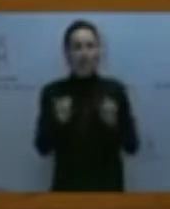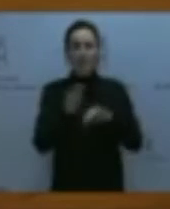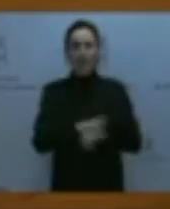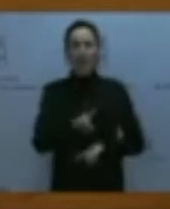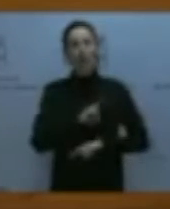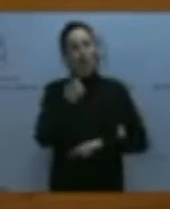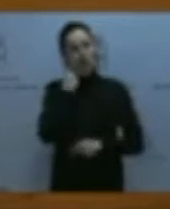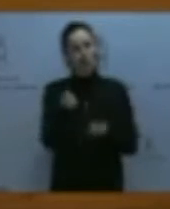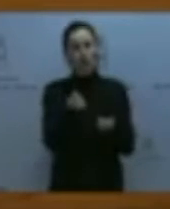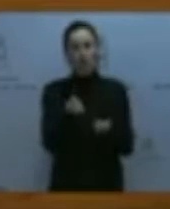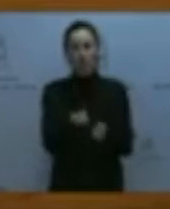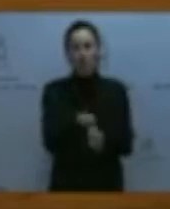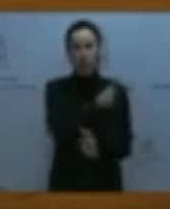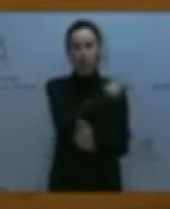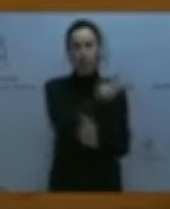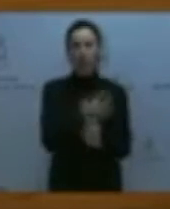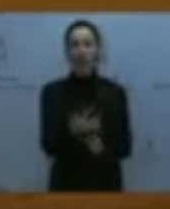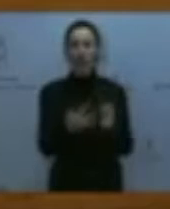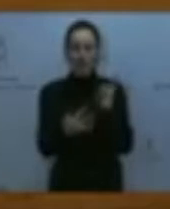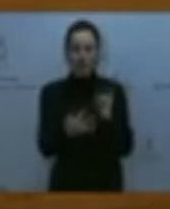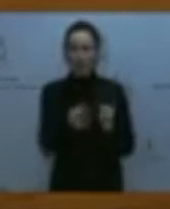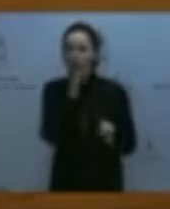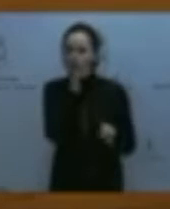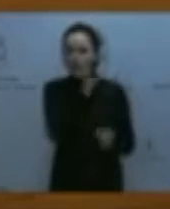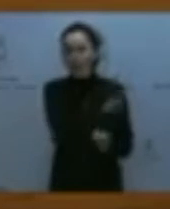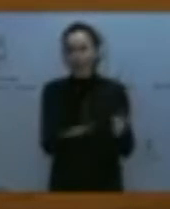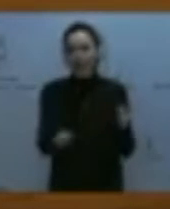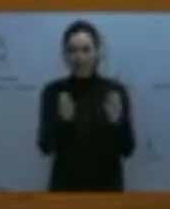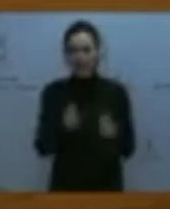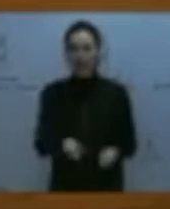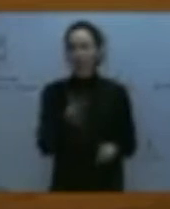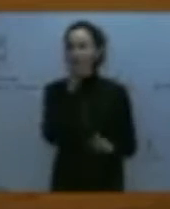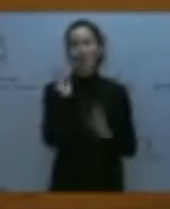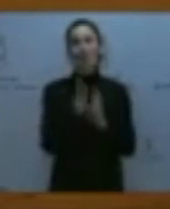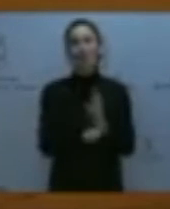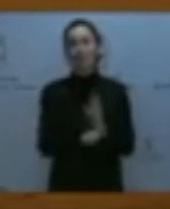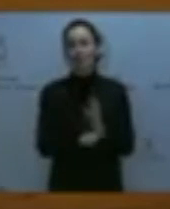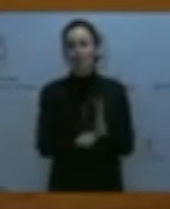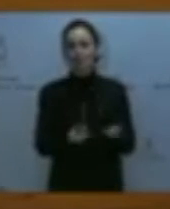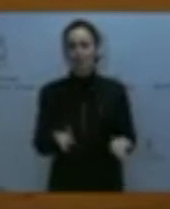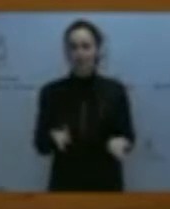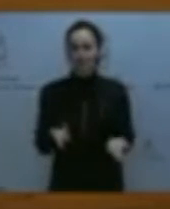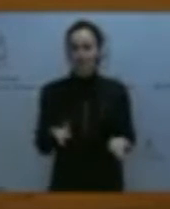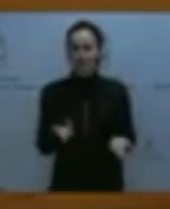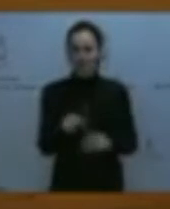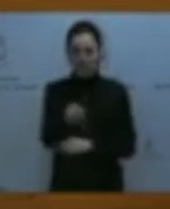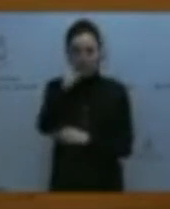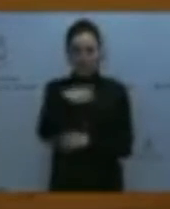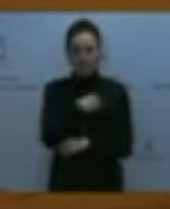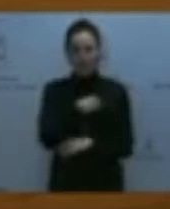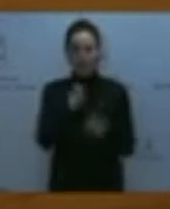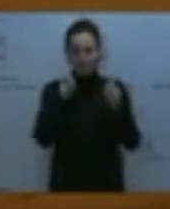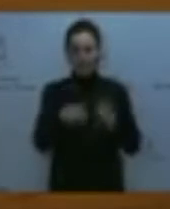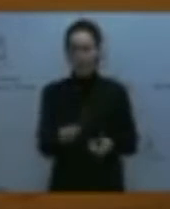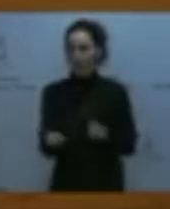desde hace años en muchos lugares, porque las normas tampoco se pueden poner si no se hace un control con ellas.